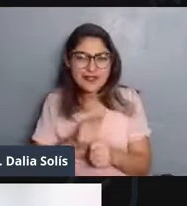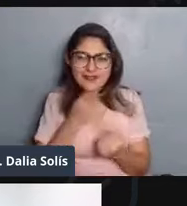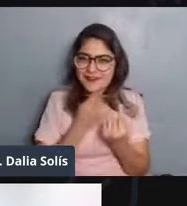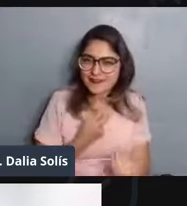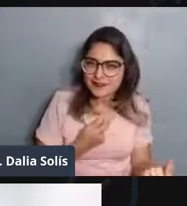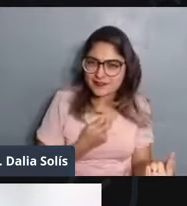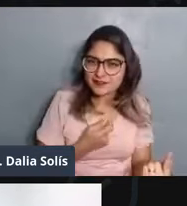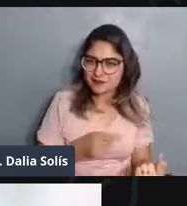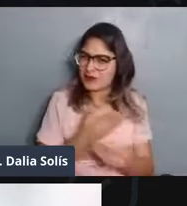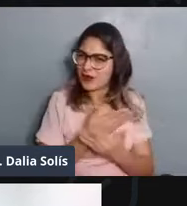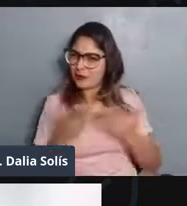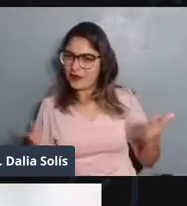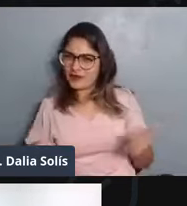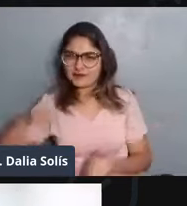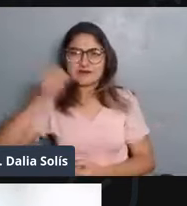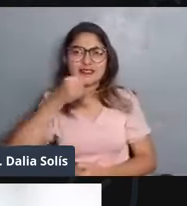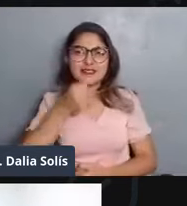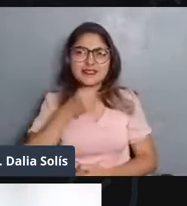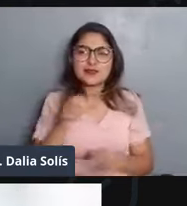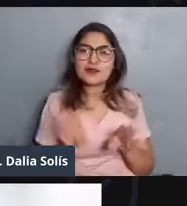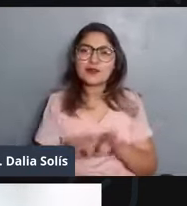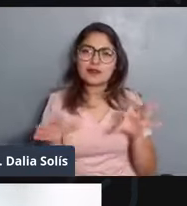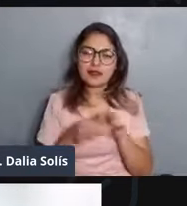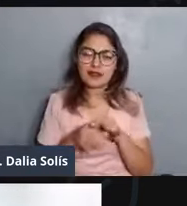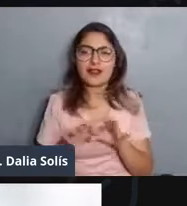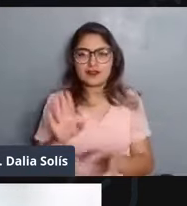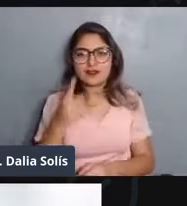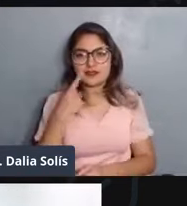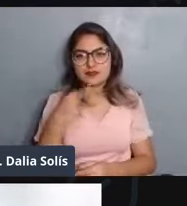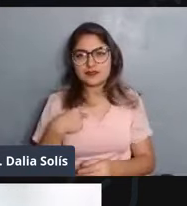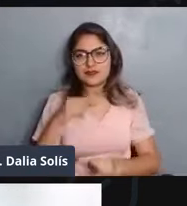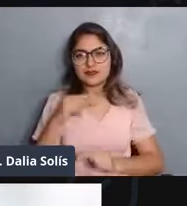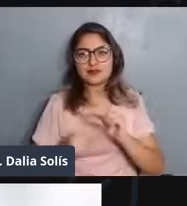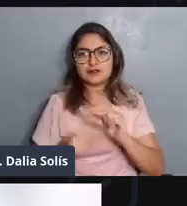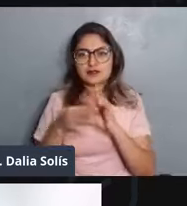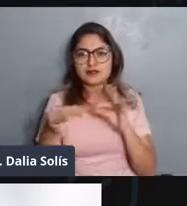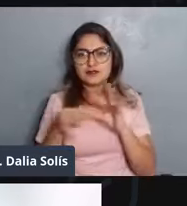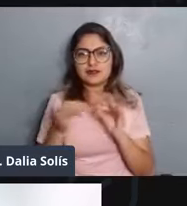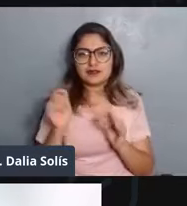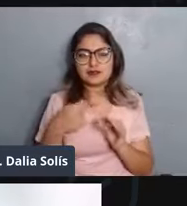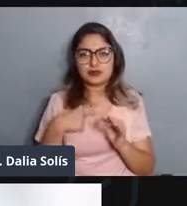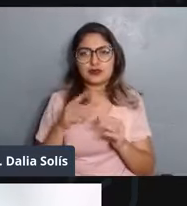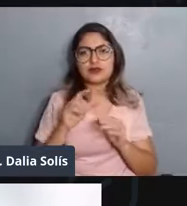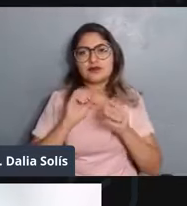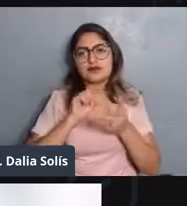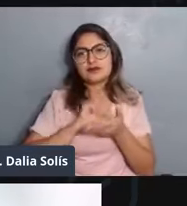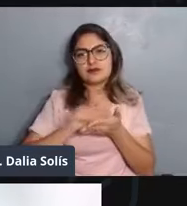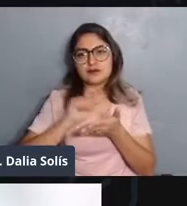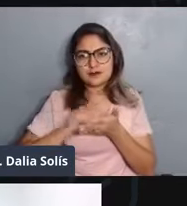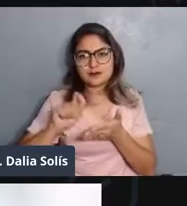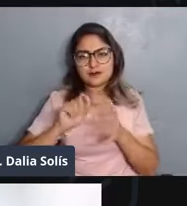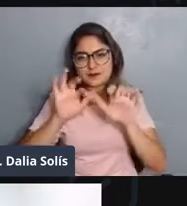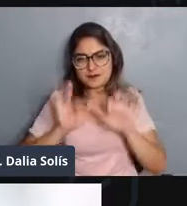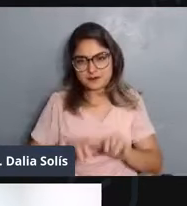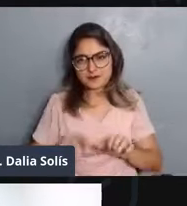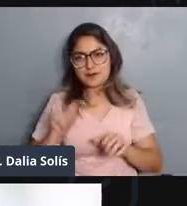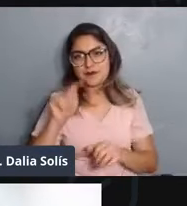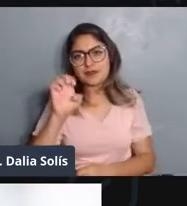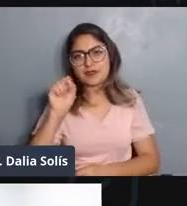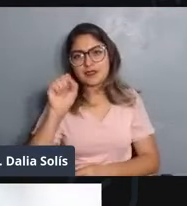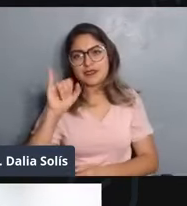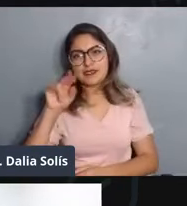tesina justamente para hacer ya más exacto toda esta situación con respecto a la sexualidad en la vejez,